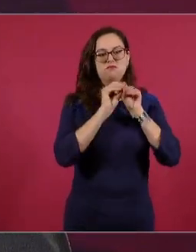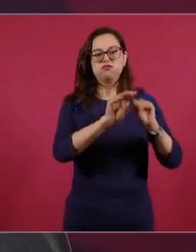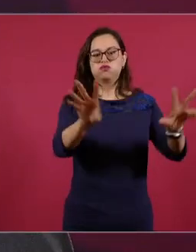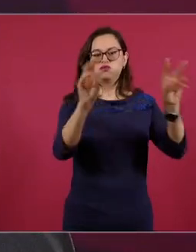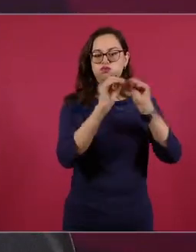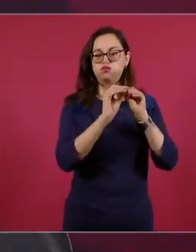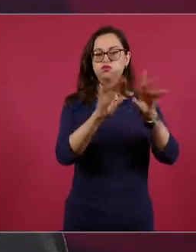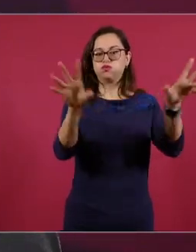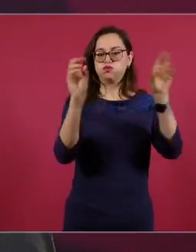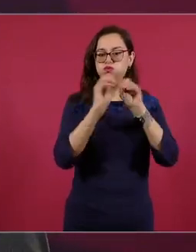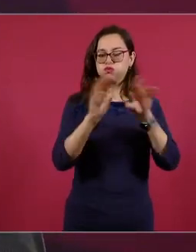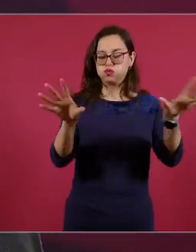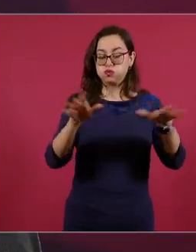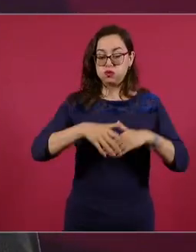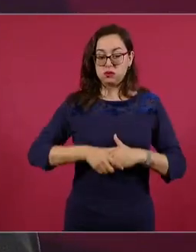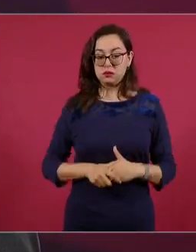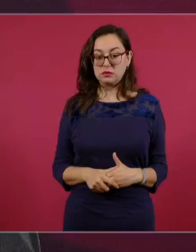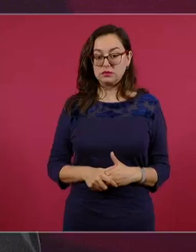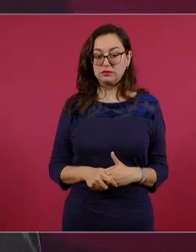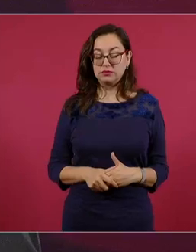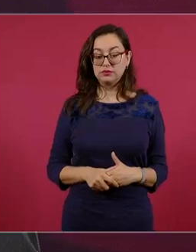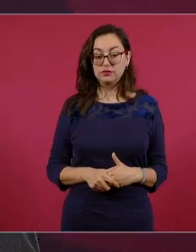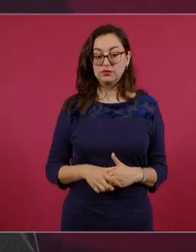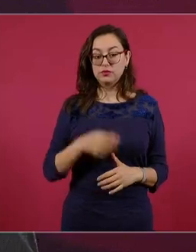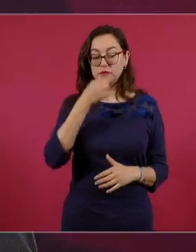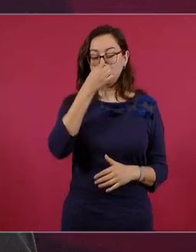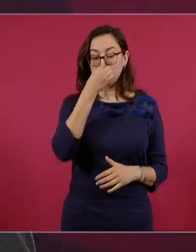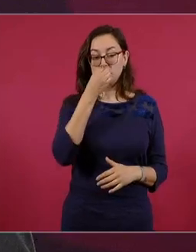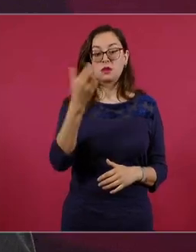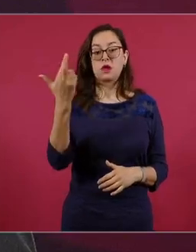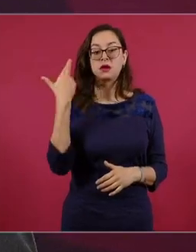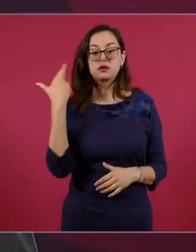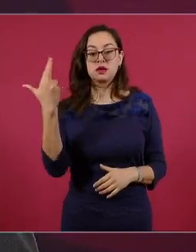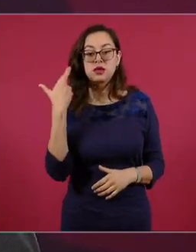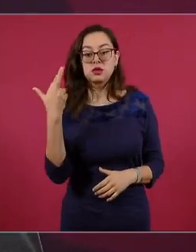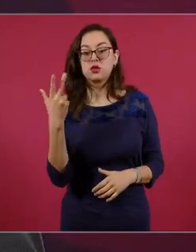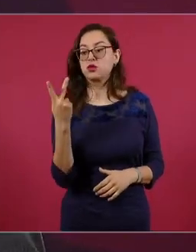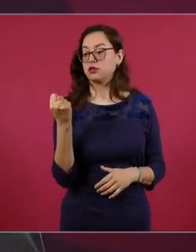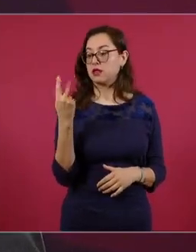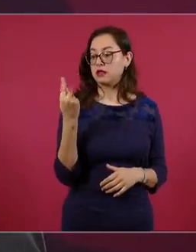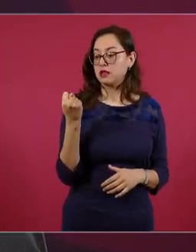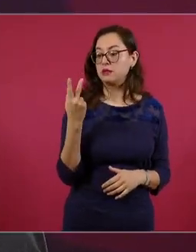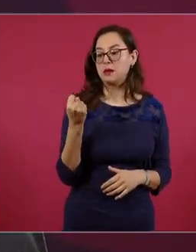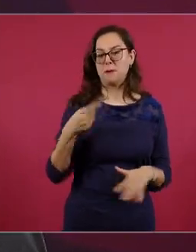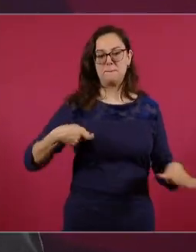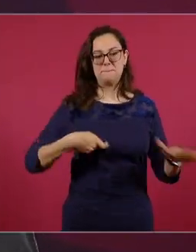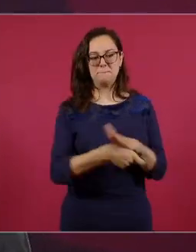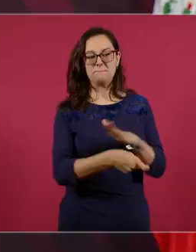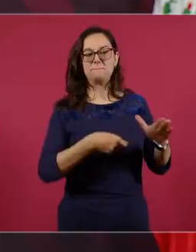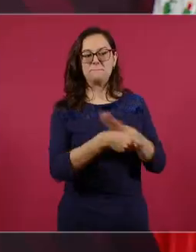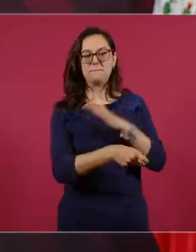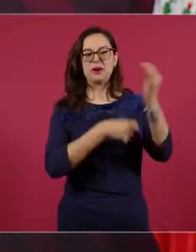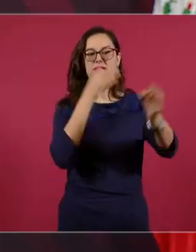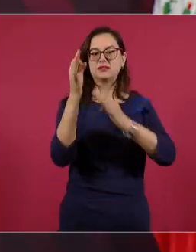a los dueños de radios y de las